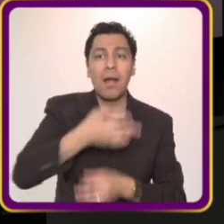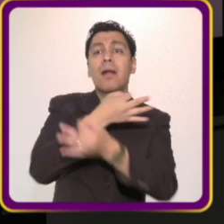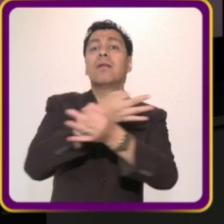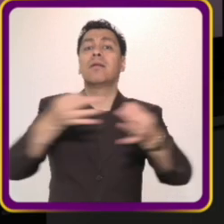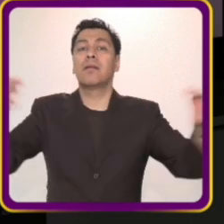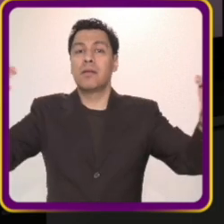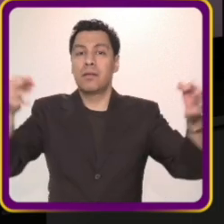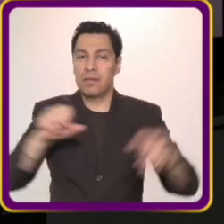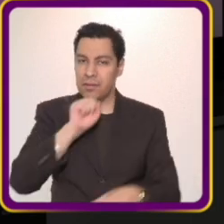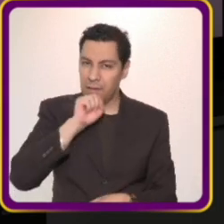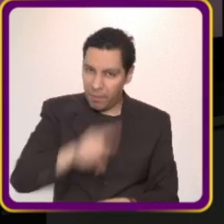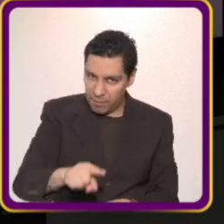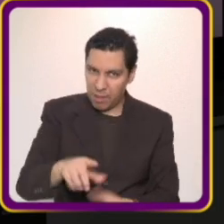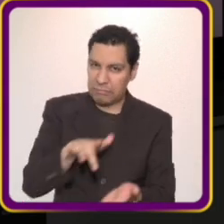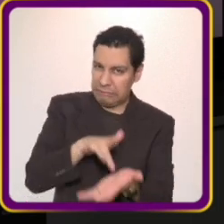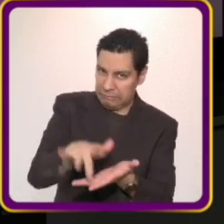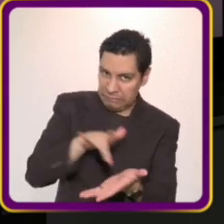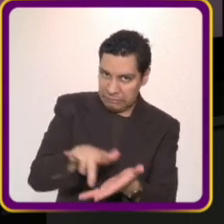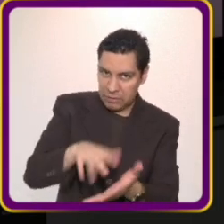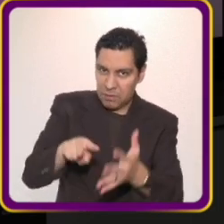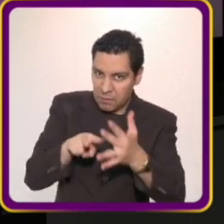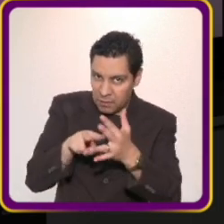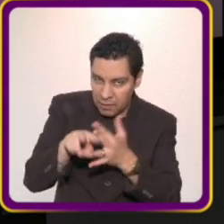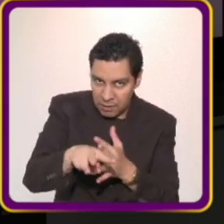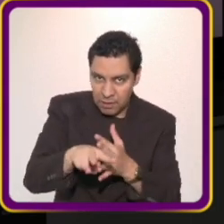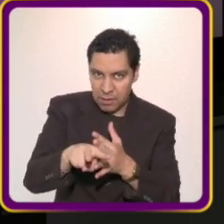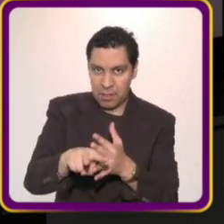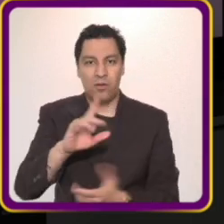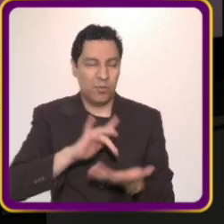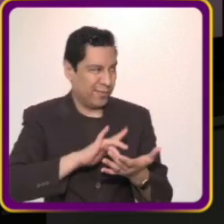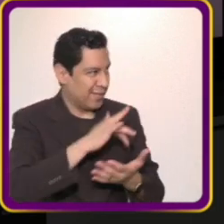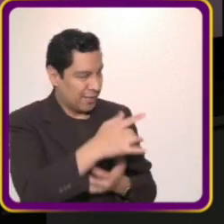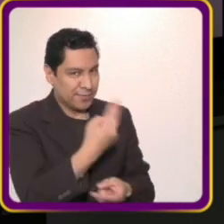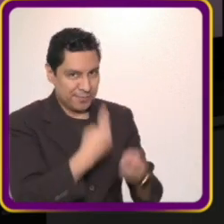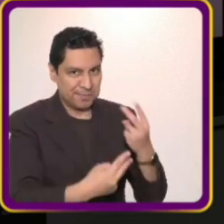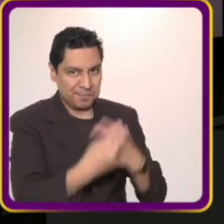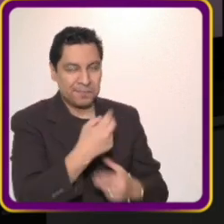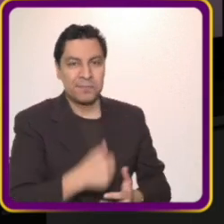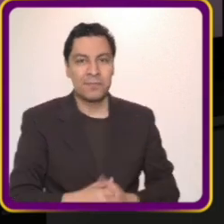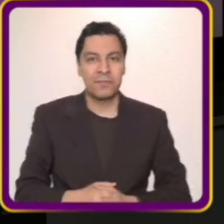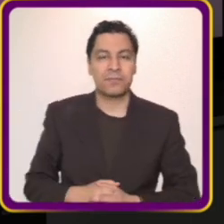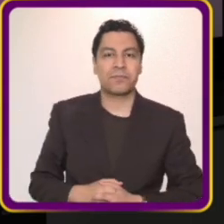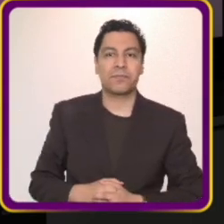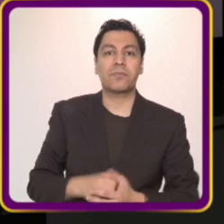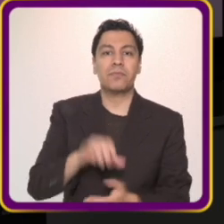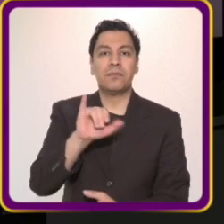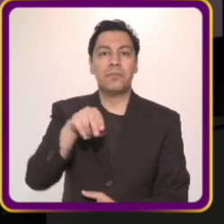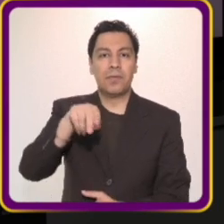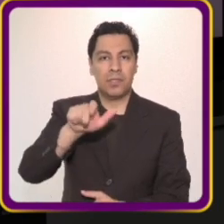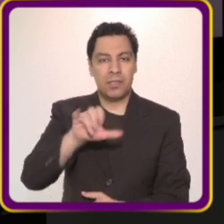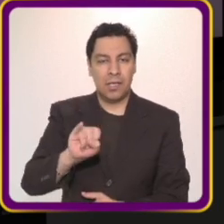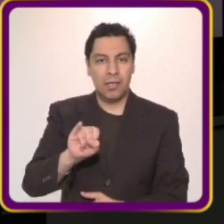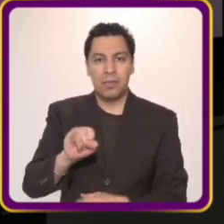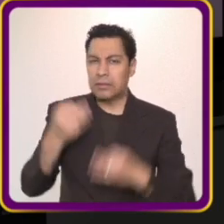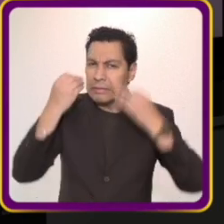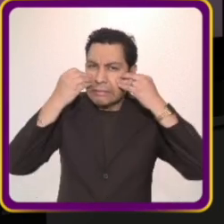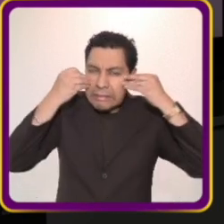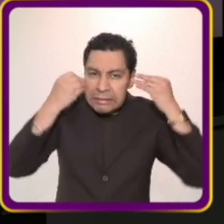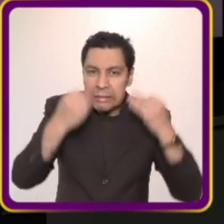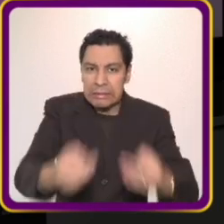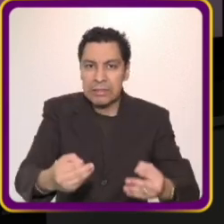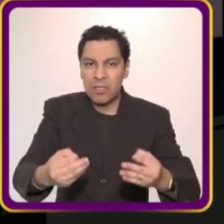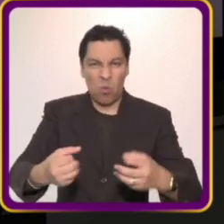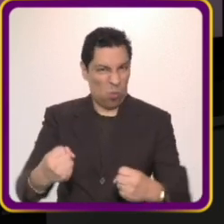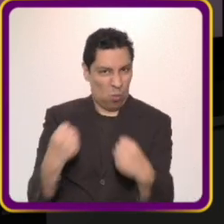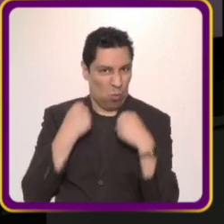la transparencia y la rendición de cuentas en este país. El INAI ha sido una vez más testigo del poder del periodismo